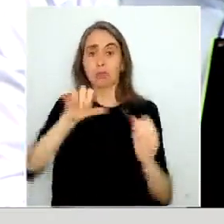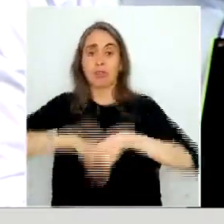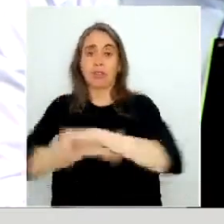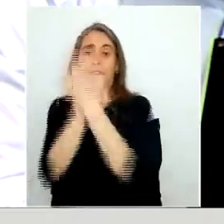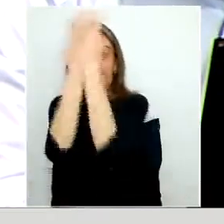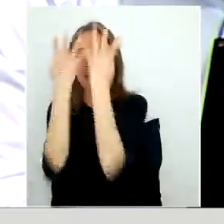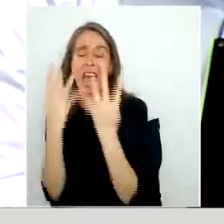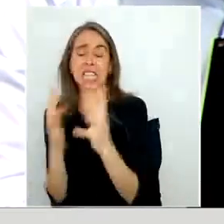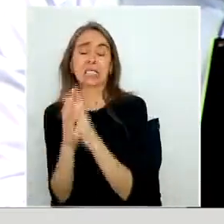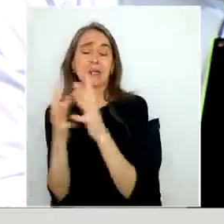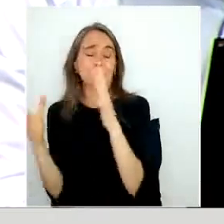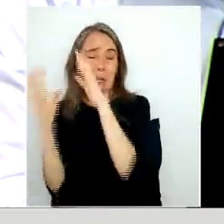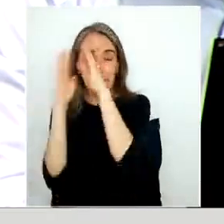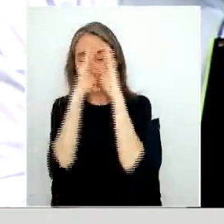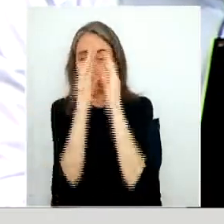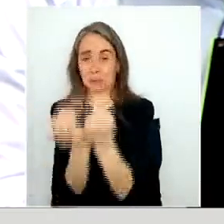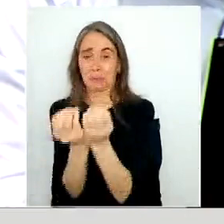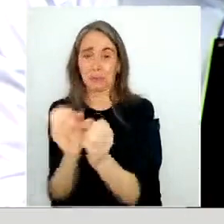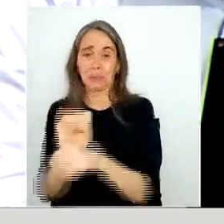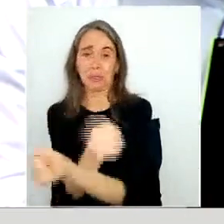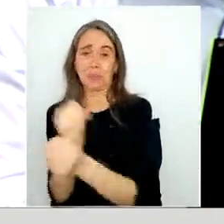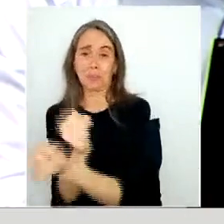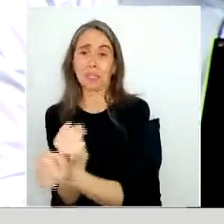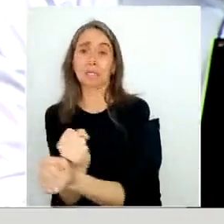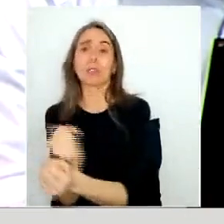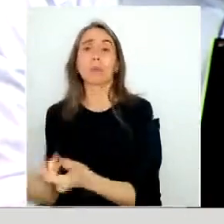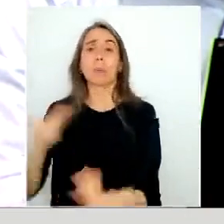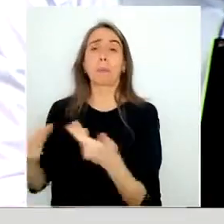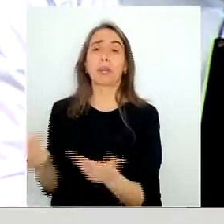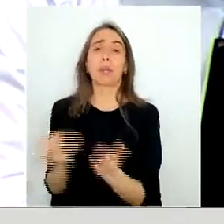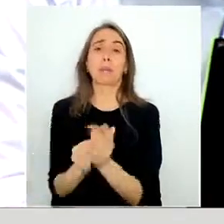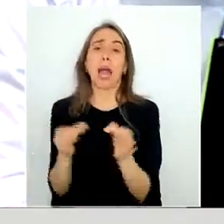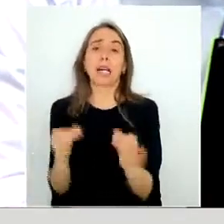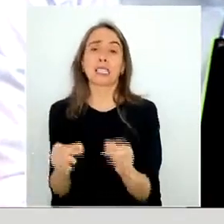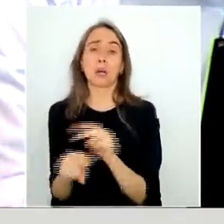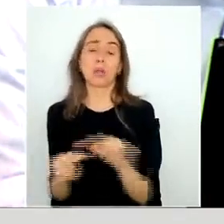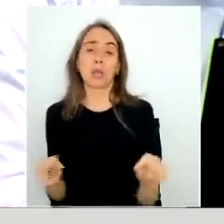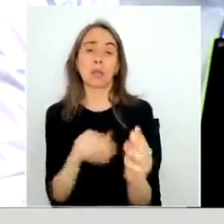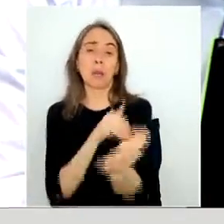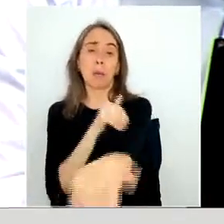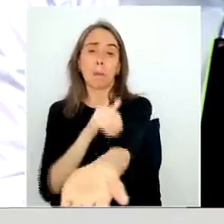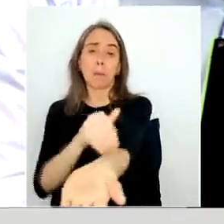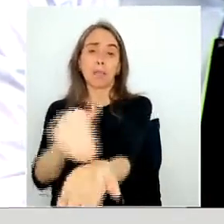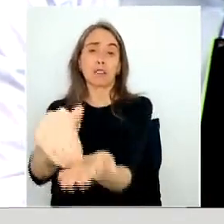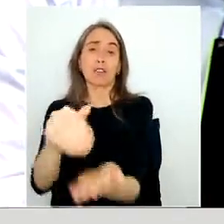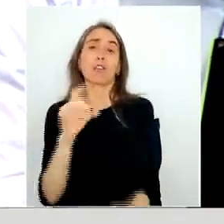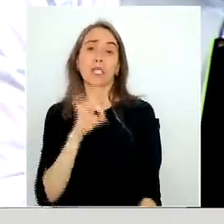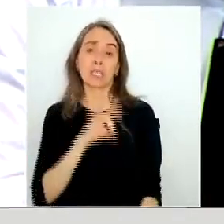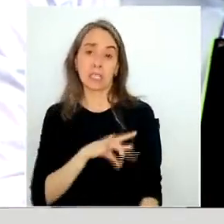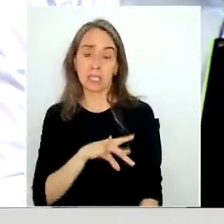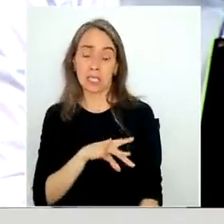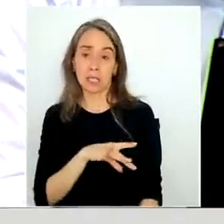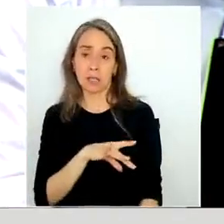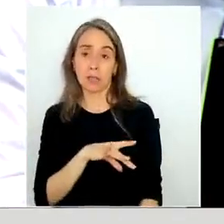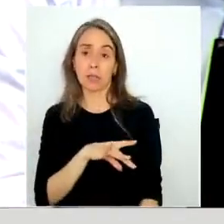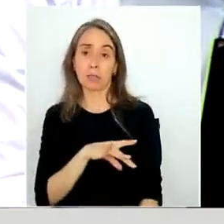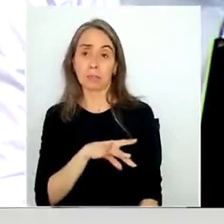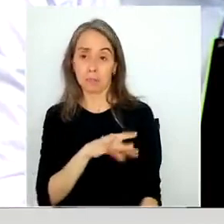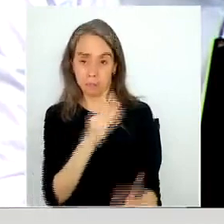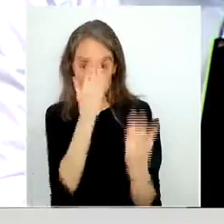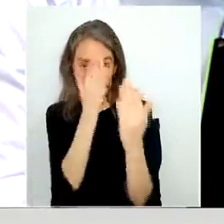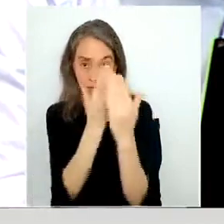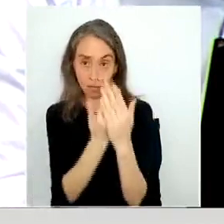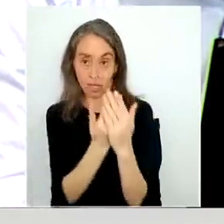a la demanda de mayor seguridad de mayor tranquilidad que tienen millones y millones de chilenos frente especialmente a la nueva